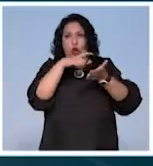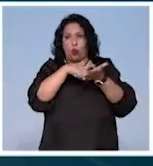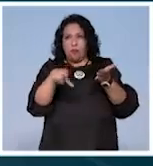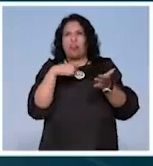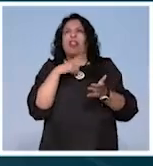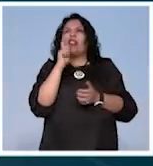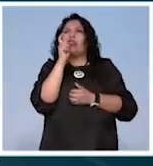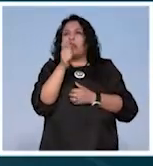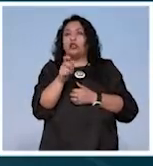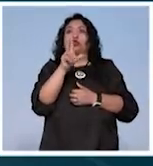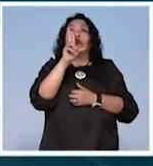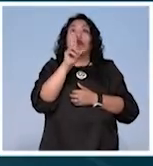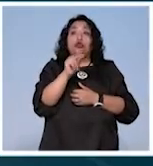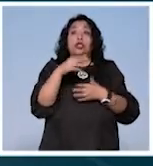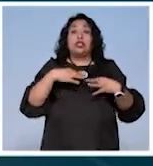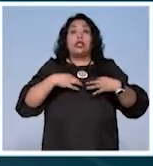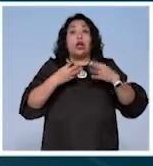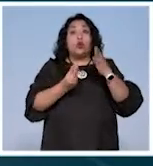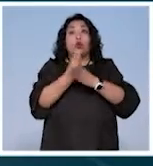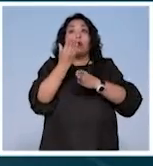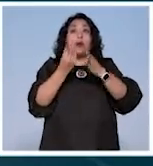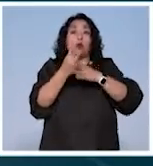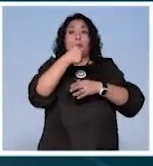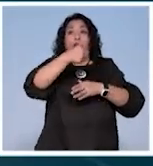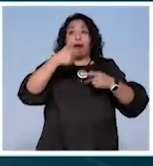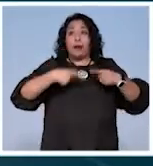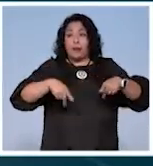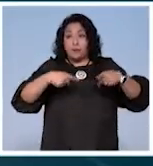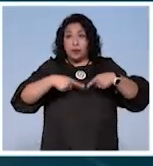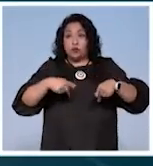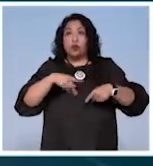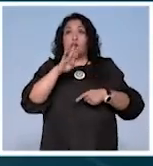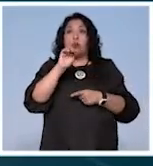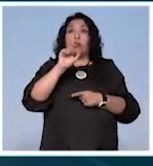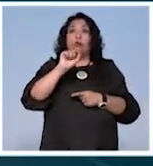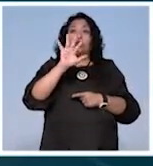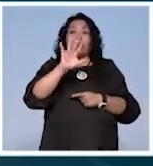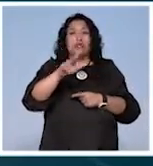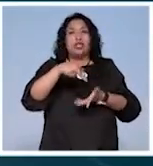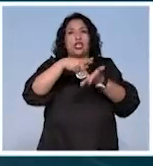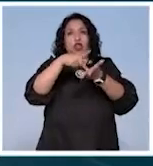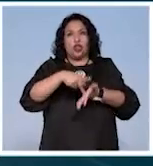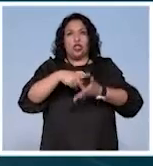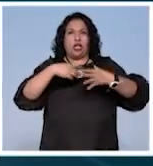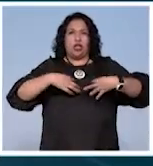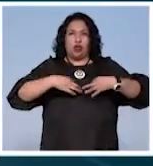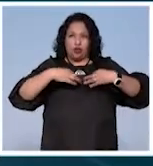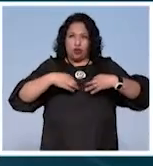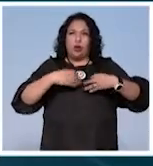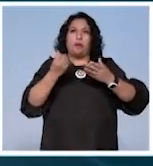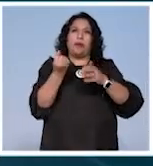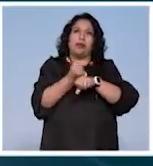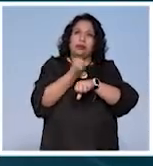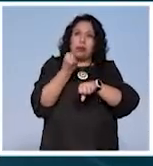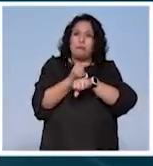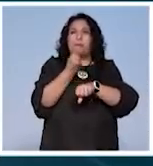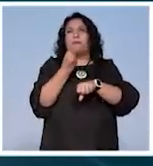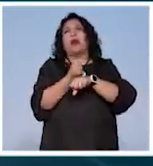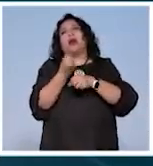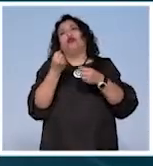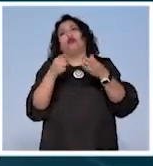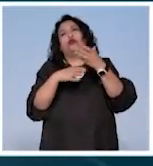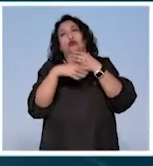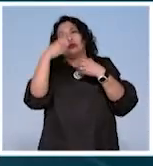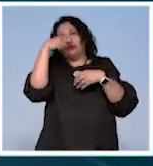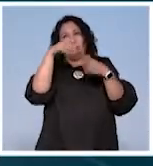que corresponde a 80 prendas nuevas por persona y 9.5 kilogramos de ropa, calzado y blancos para el